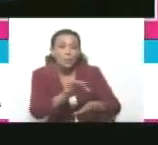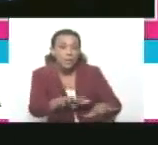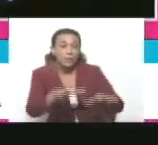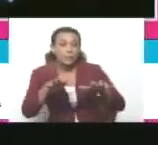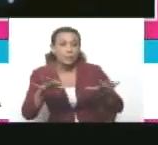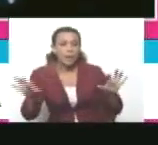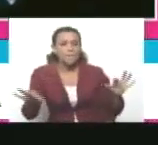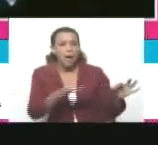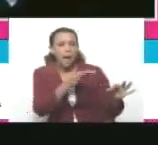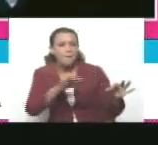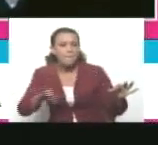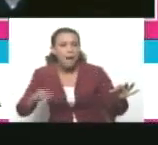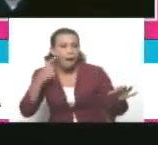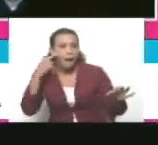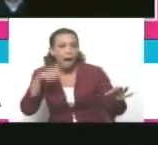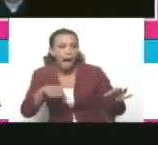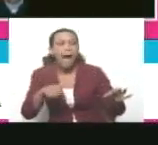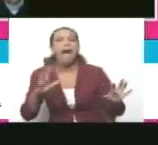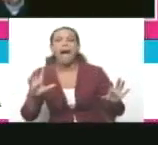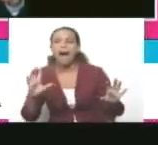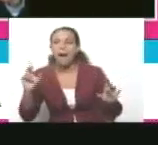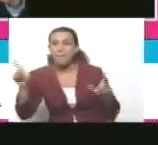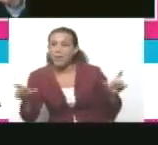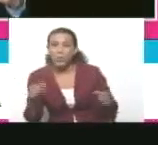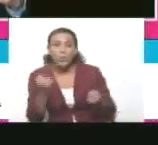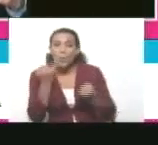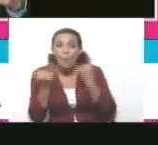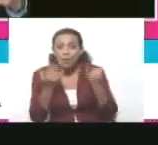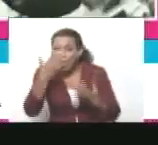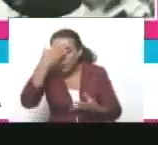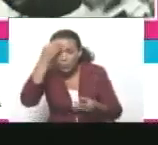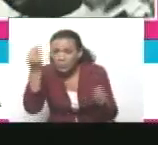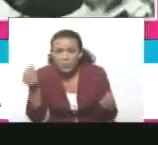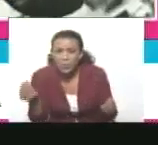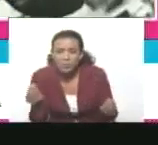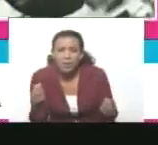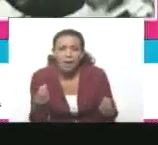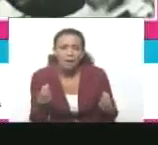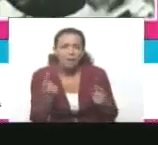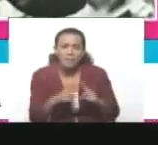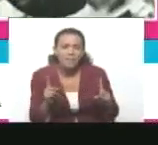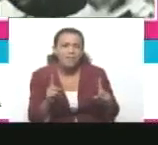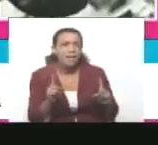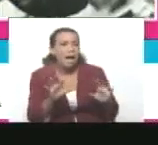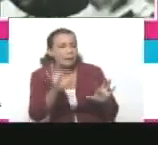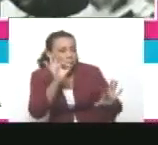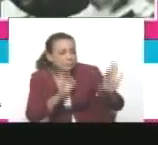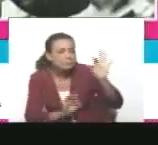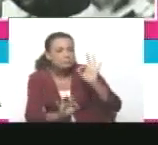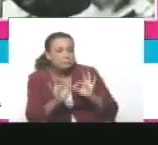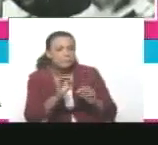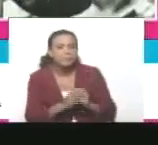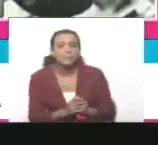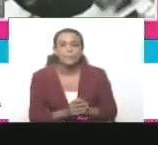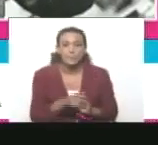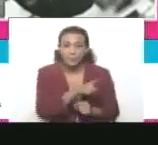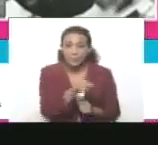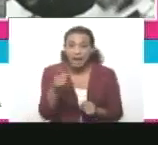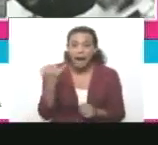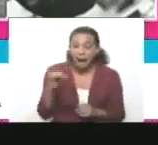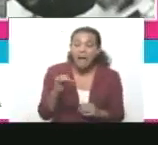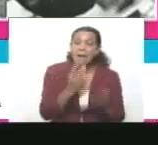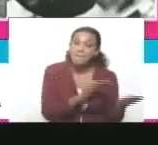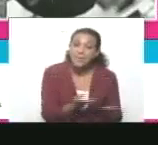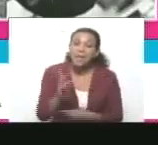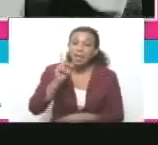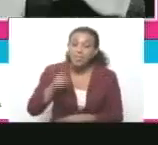orquesta nacional Simón Bolívar, creado por el maestro Abreu, se ha sembrado en el mundo. Tenemos varios invitados,